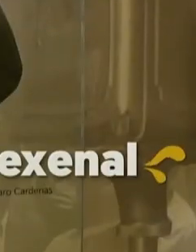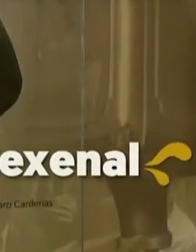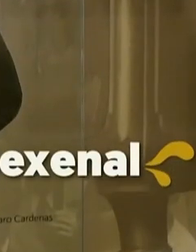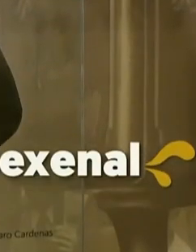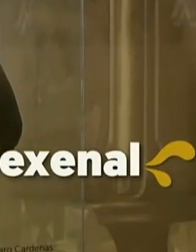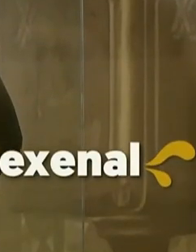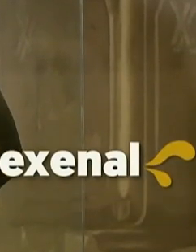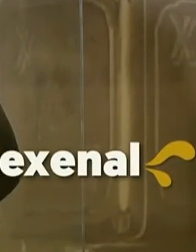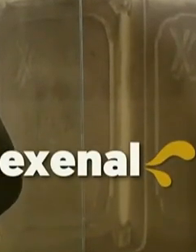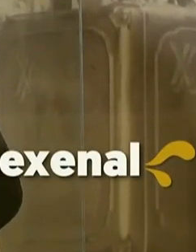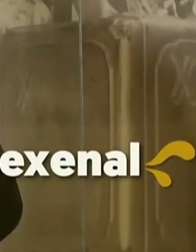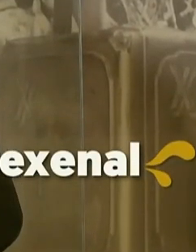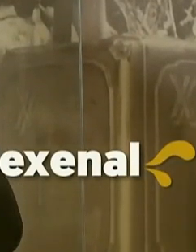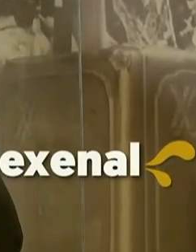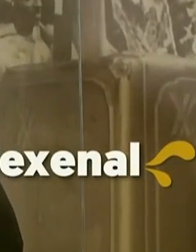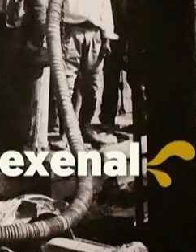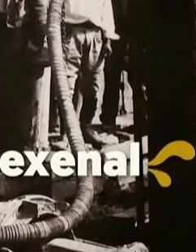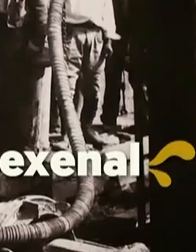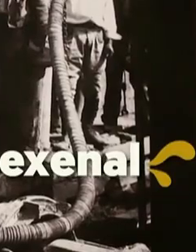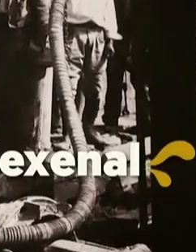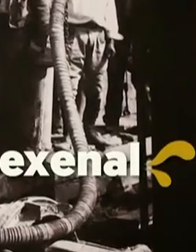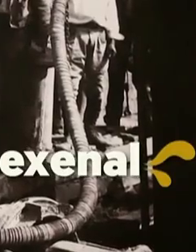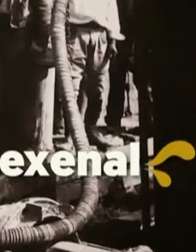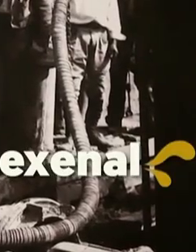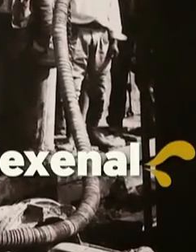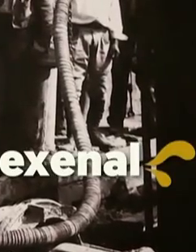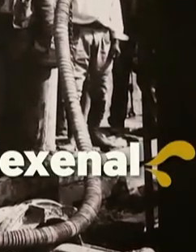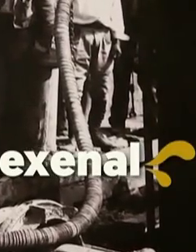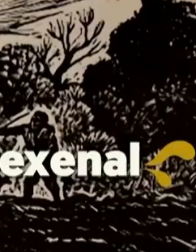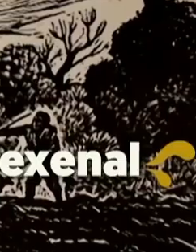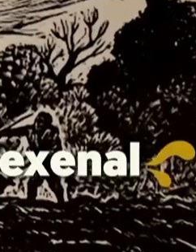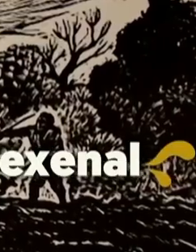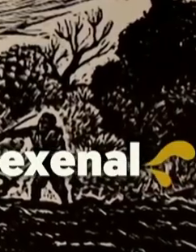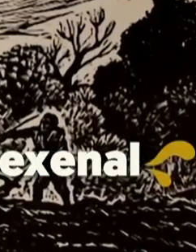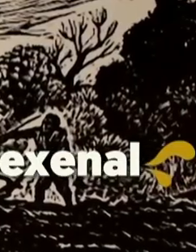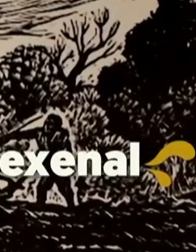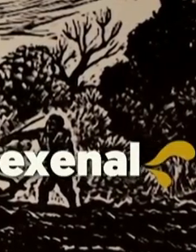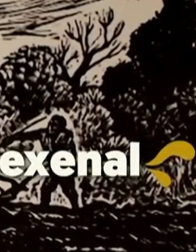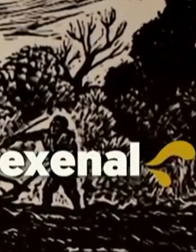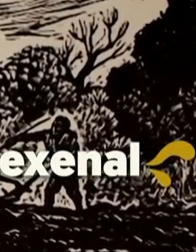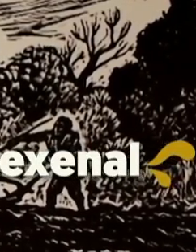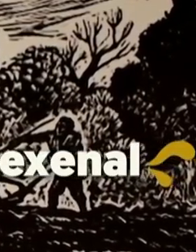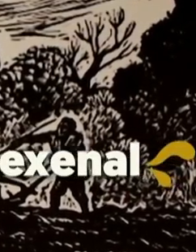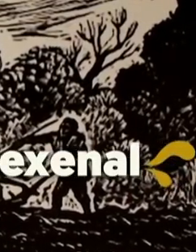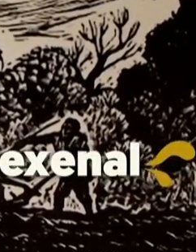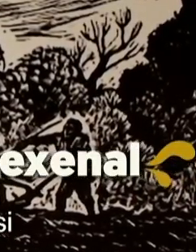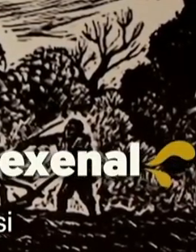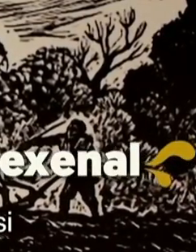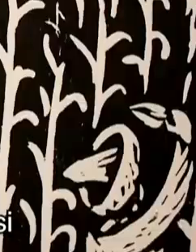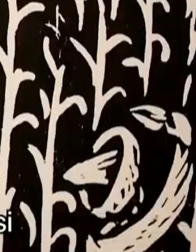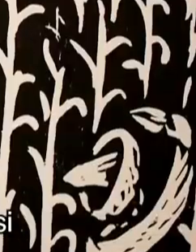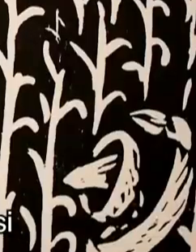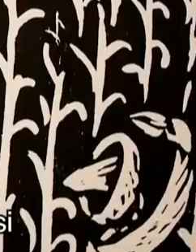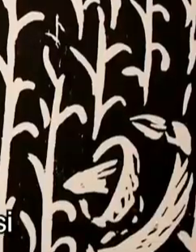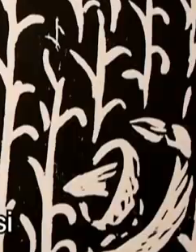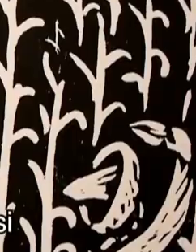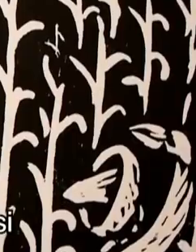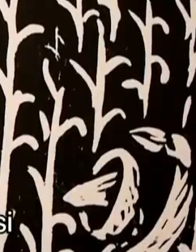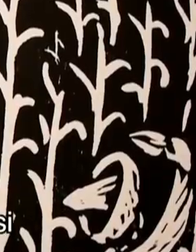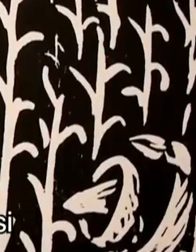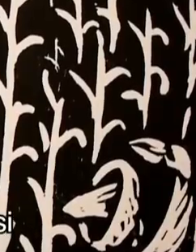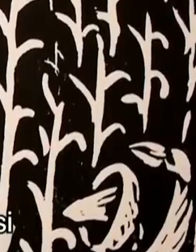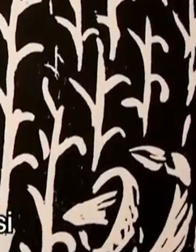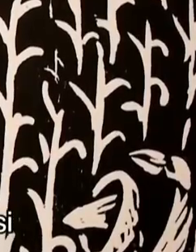Apoyó las demandas salariales, la creación de sindicatos, el reparto de más de 18 millones de hectáreas de tierras